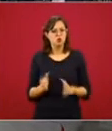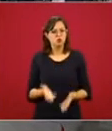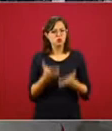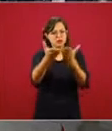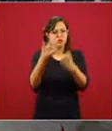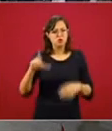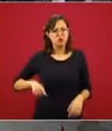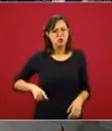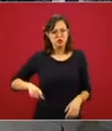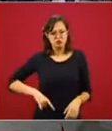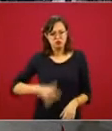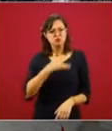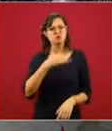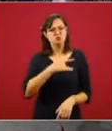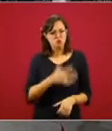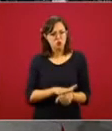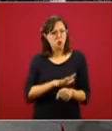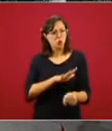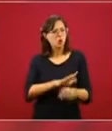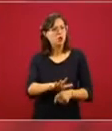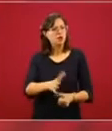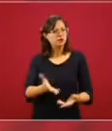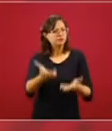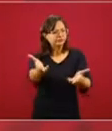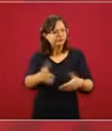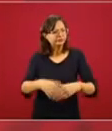nosotros vamos a ser respetuosos de la legalidad,